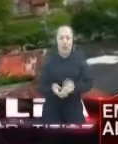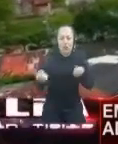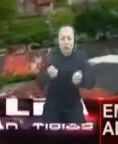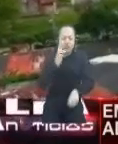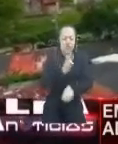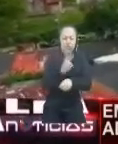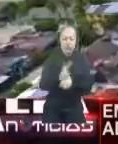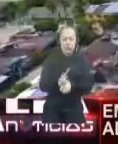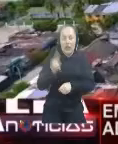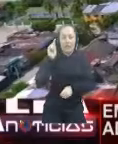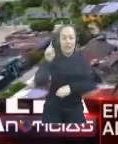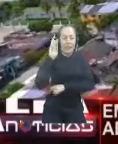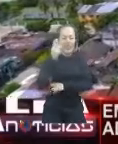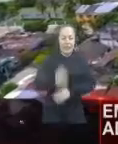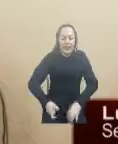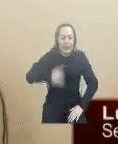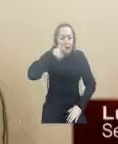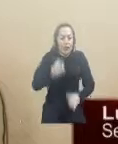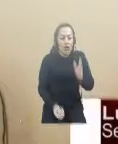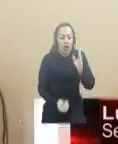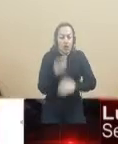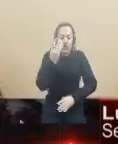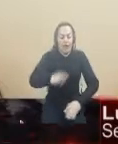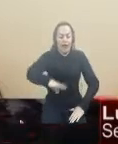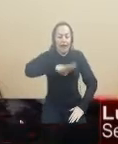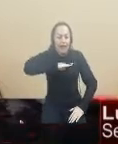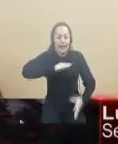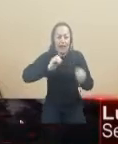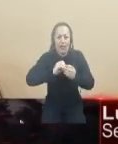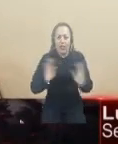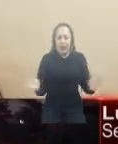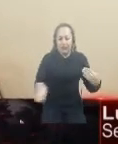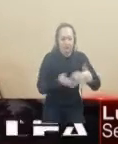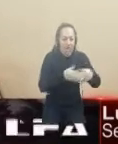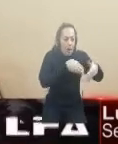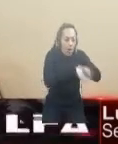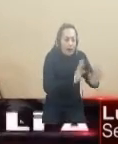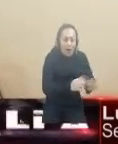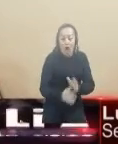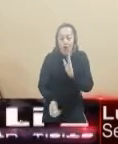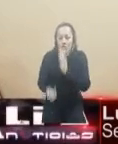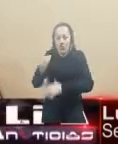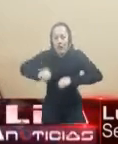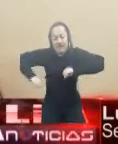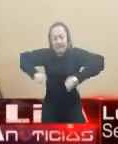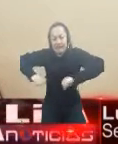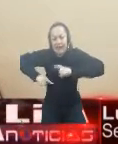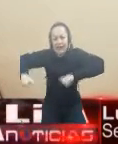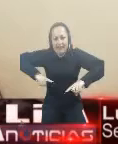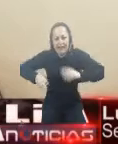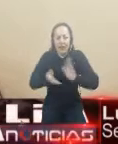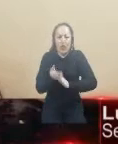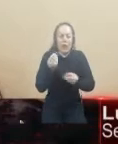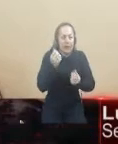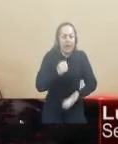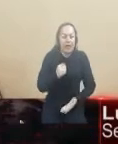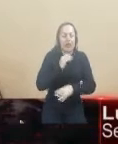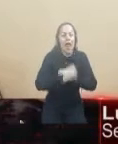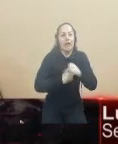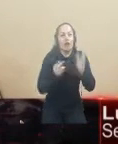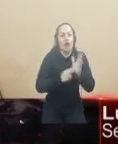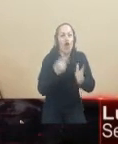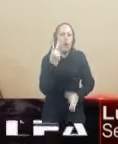limitemos a hacer una nueva administración dentro de lo que es de proyección del presupuesto del año